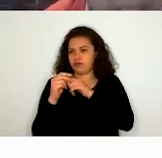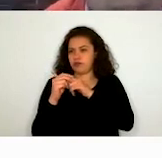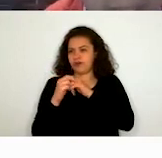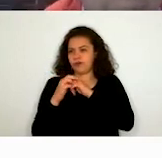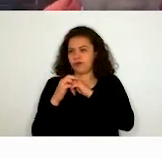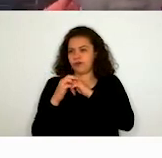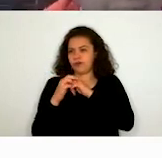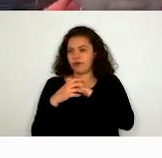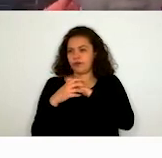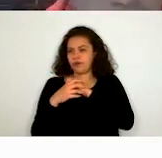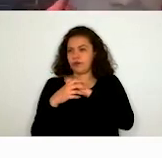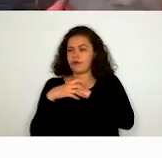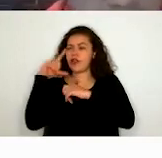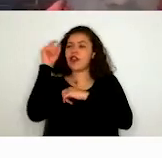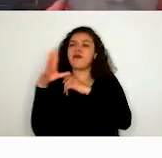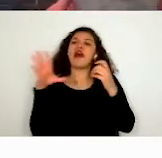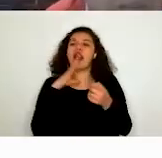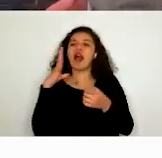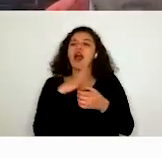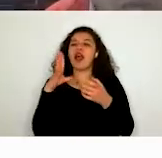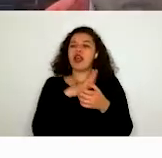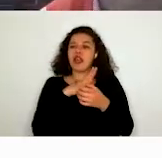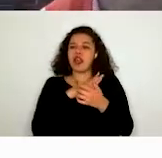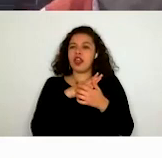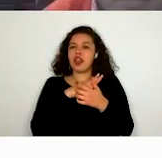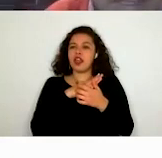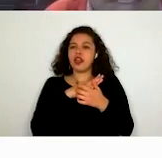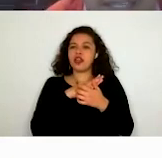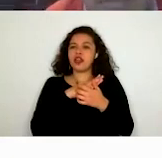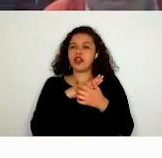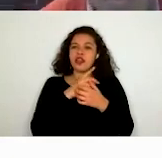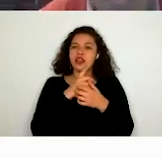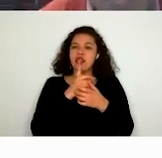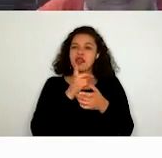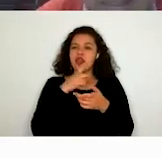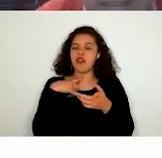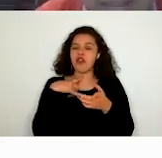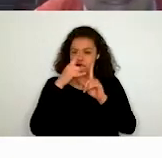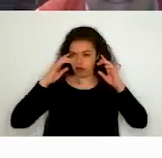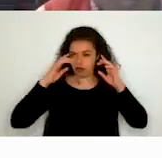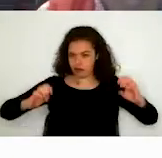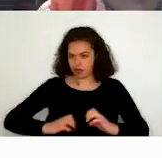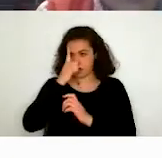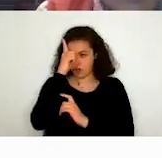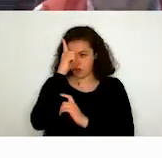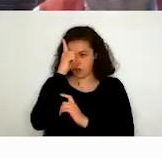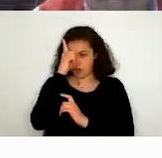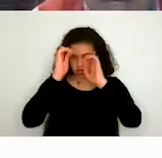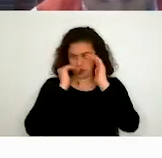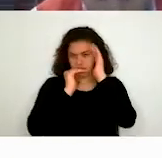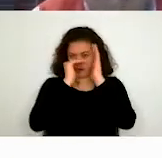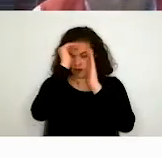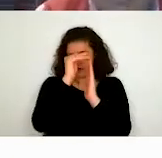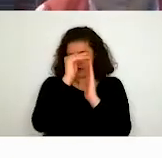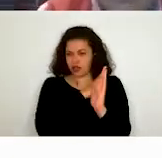Y además debemos de contar con al menos una puerta de emergencia por nivel adicional a